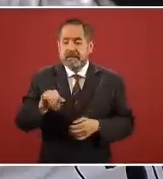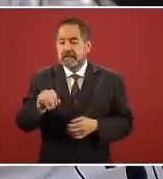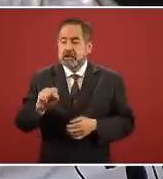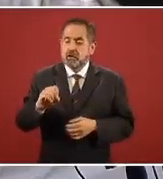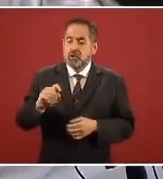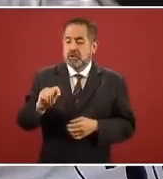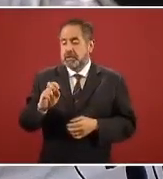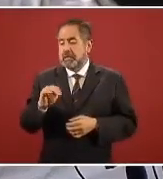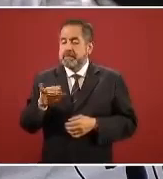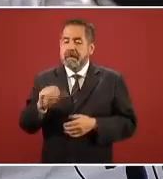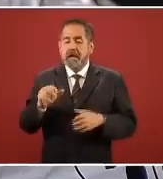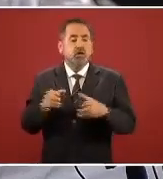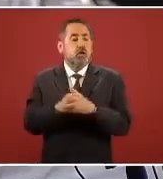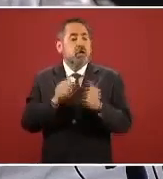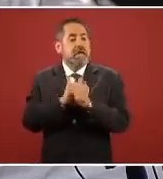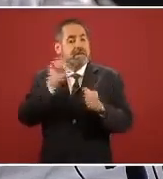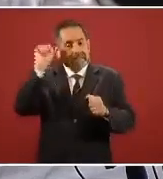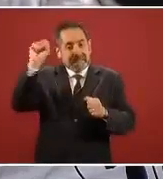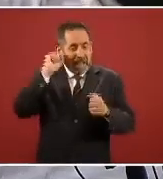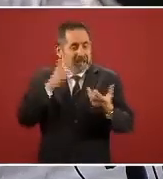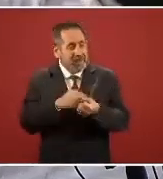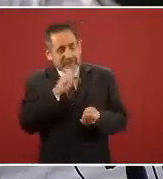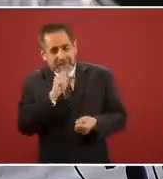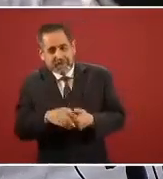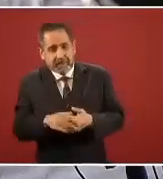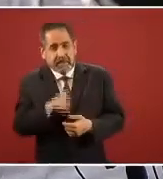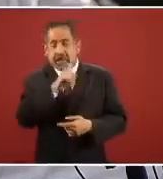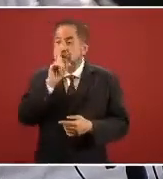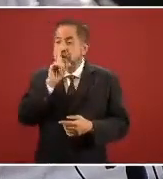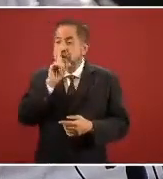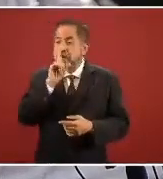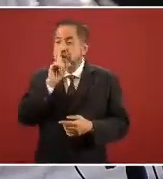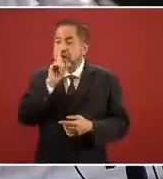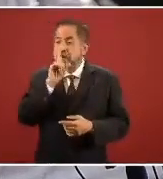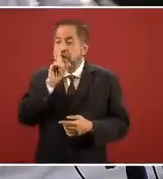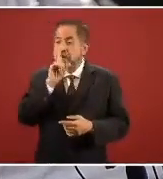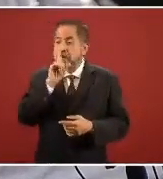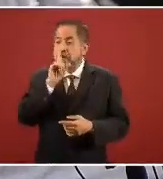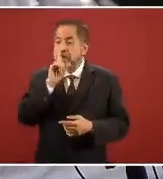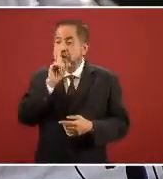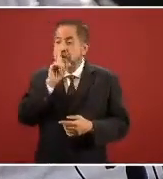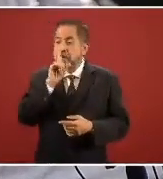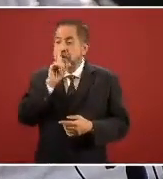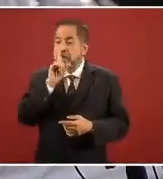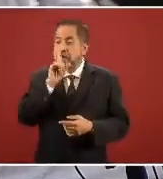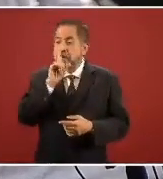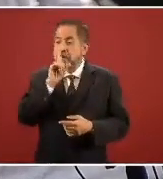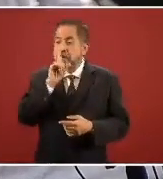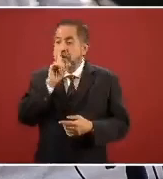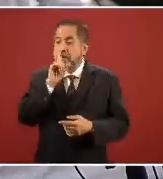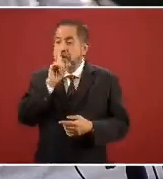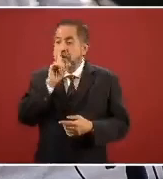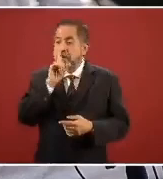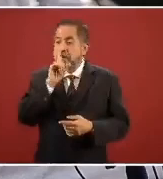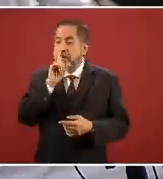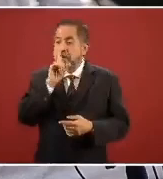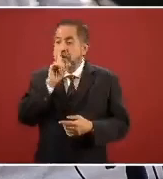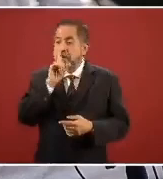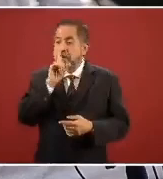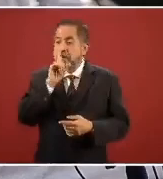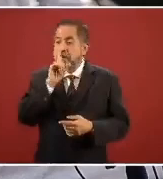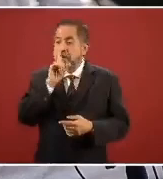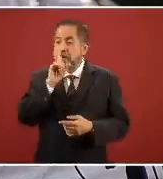en contubernio con el sindicato. Y además le miente a la Sedena. So there's one guy who's been stealing